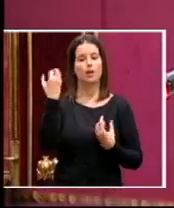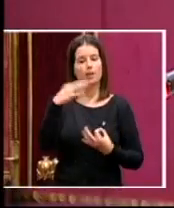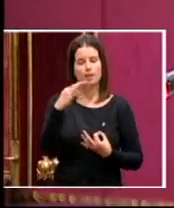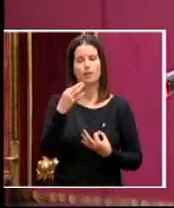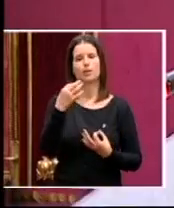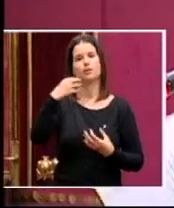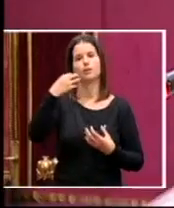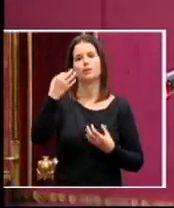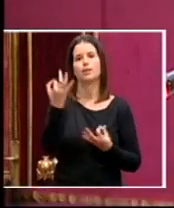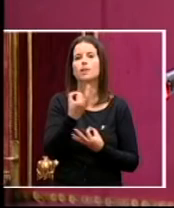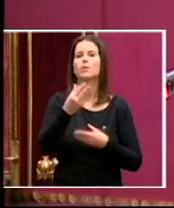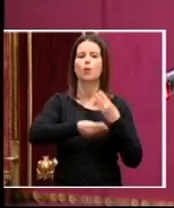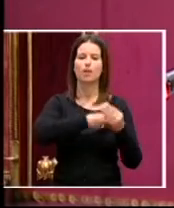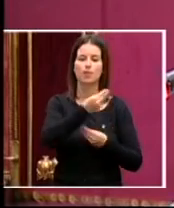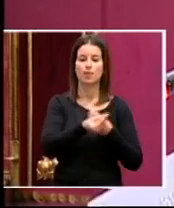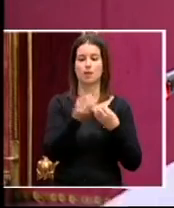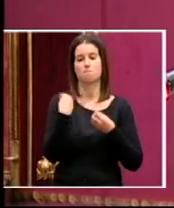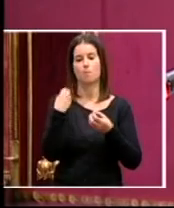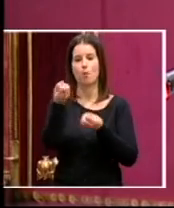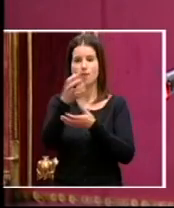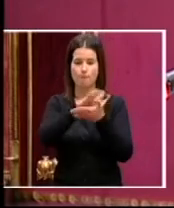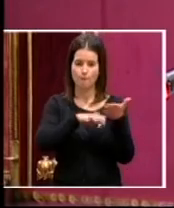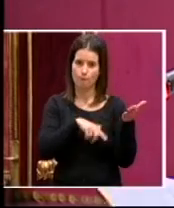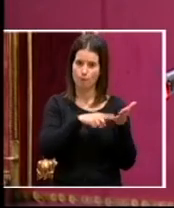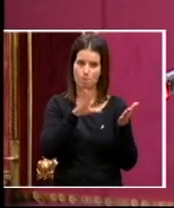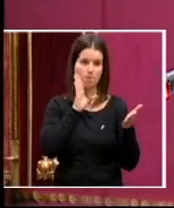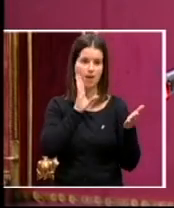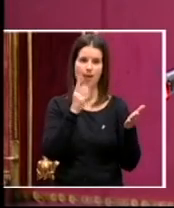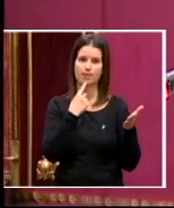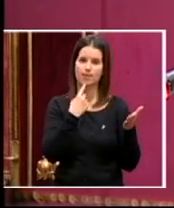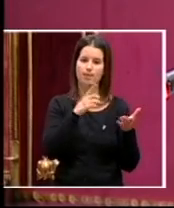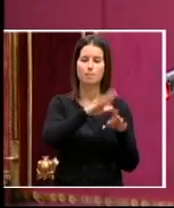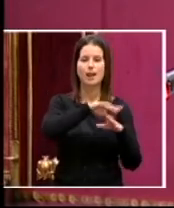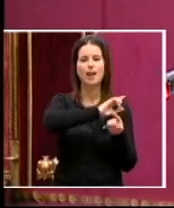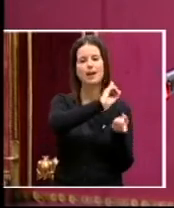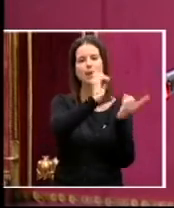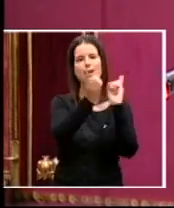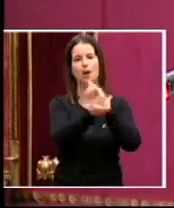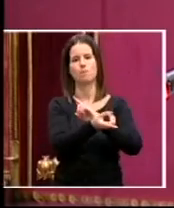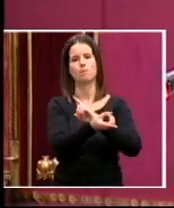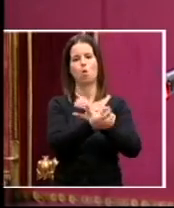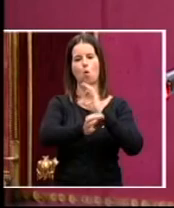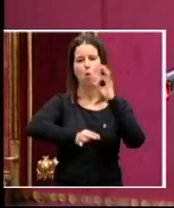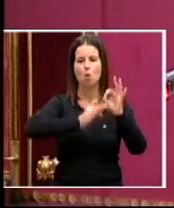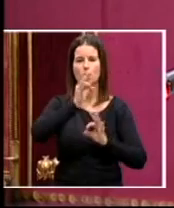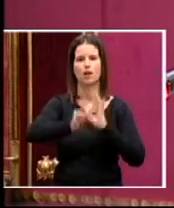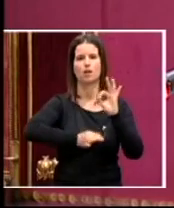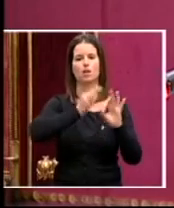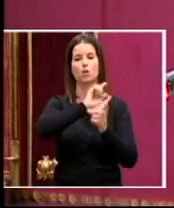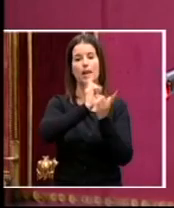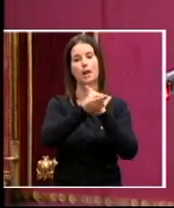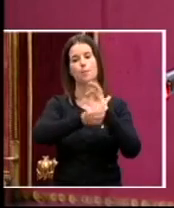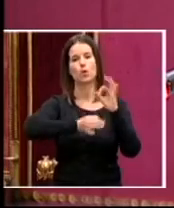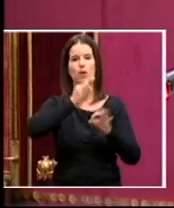tener presente que ese informe al que estábamos haciendo referencia, que decía del cambio de la organización y el cambio organizativo,